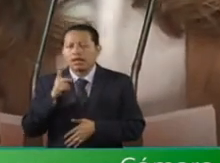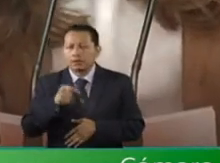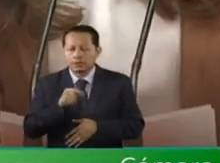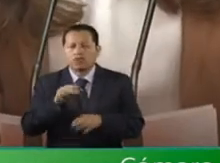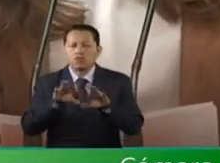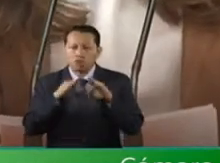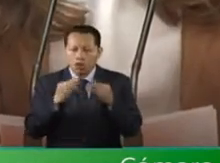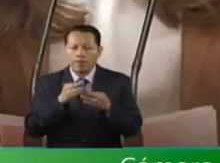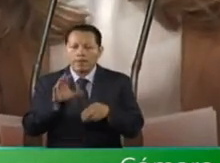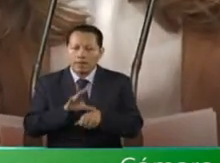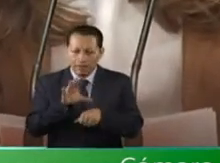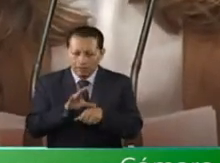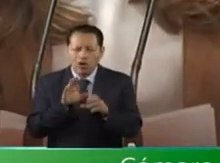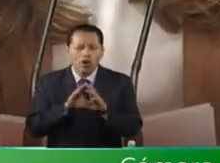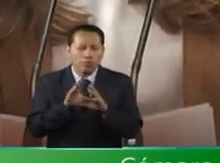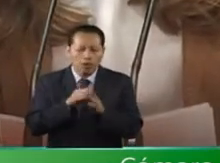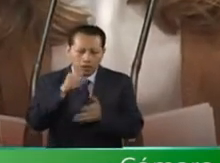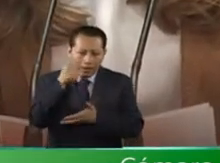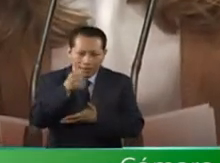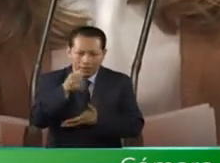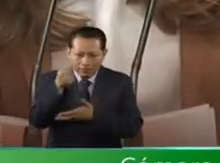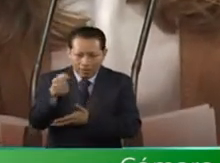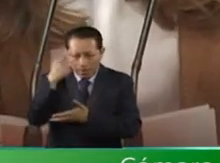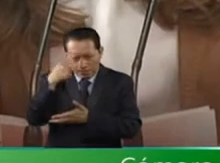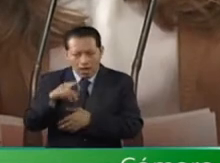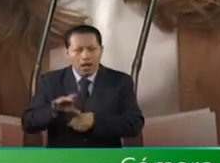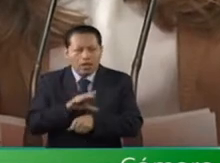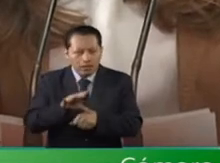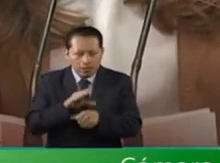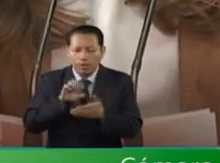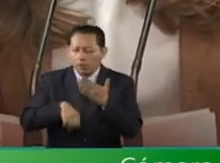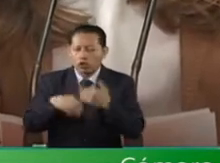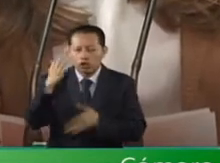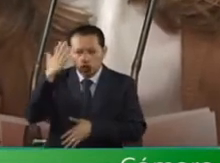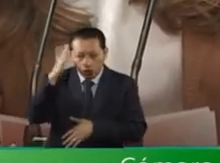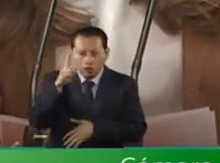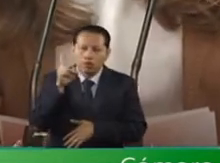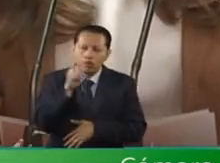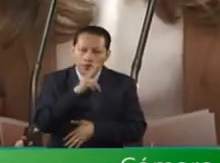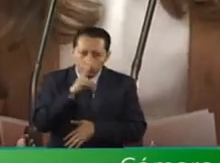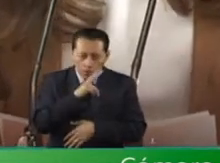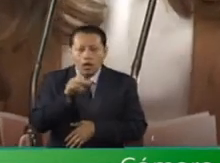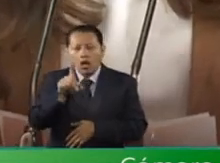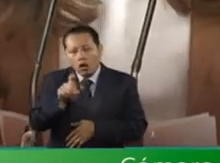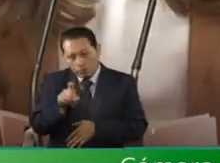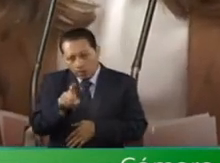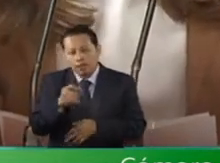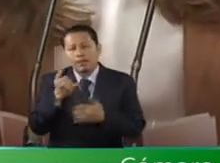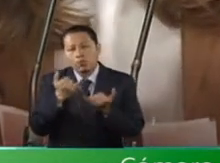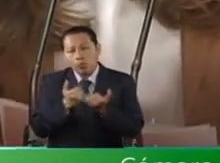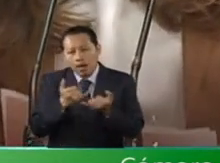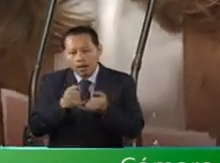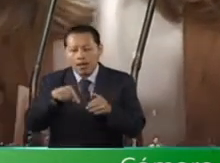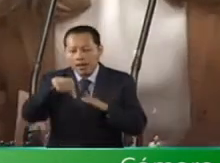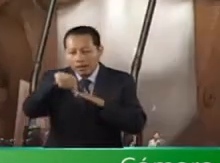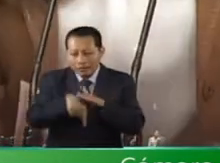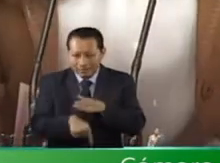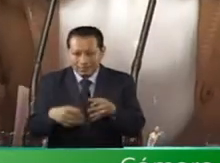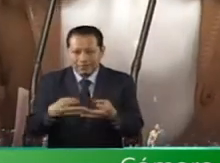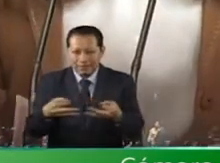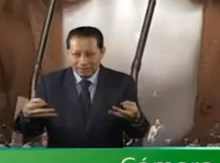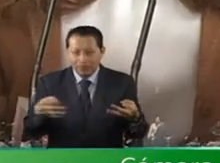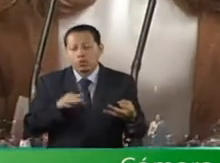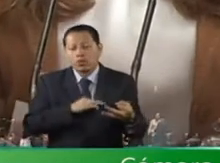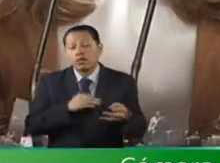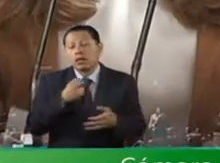energética invirtiendo en fuentes de energía renovable como solar eólica hidroeléctrica y geotérmica esto no